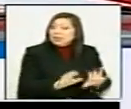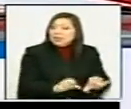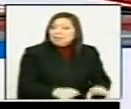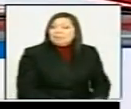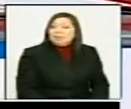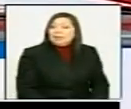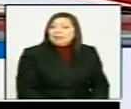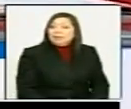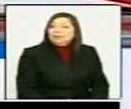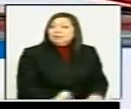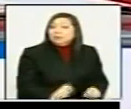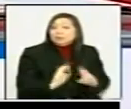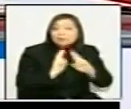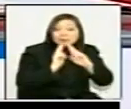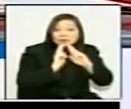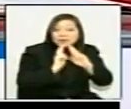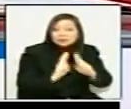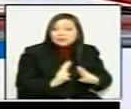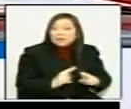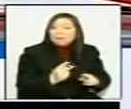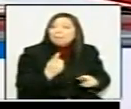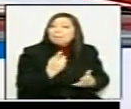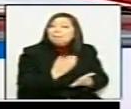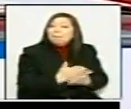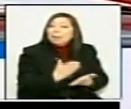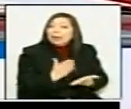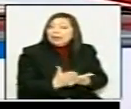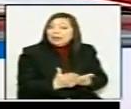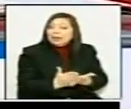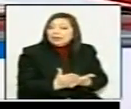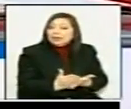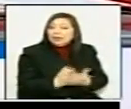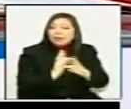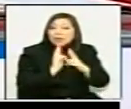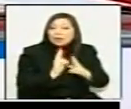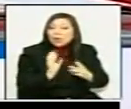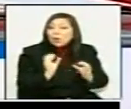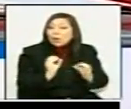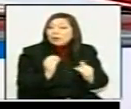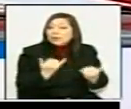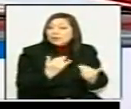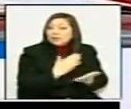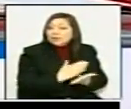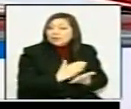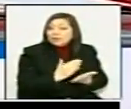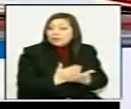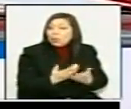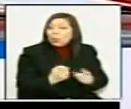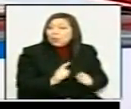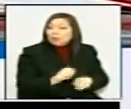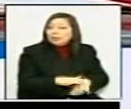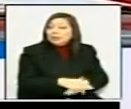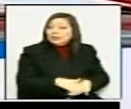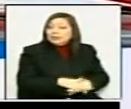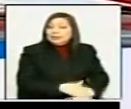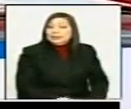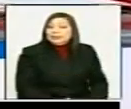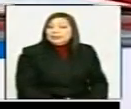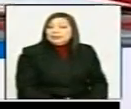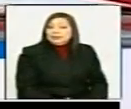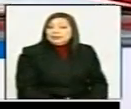ha habido resultados, parte de estos resultados o estos resultados o calificaciones